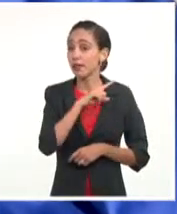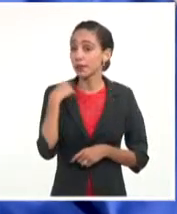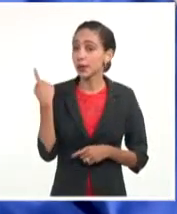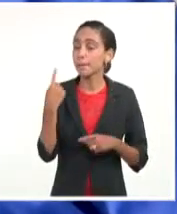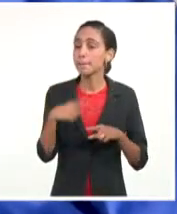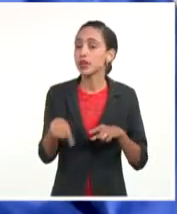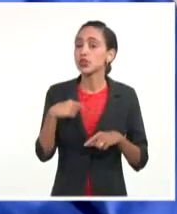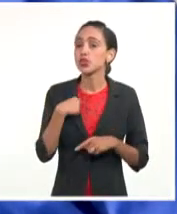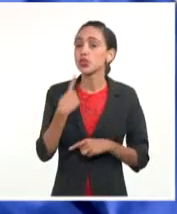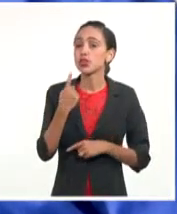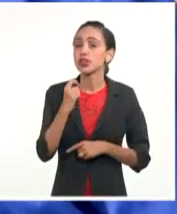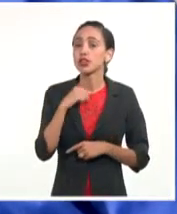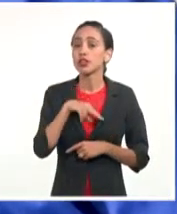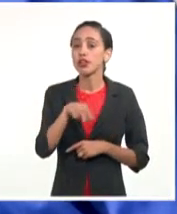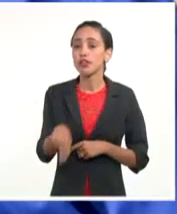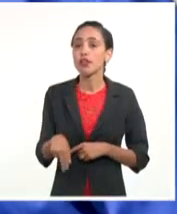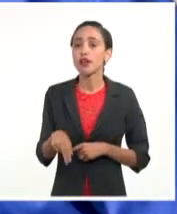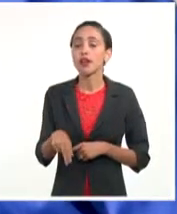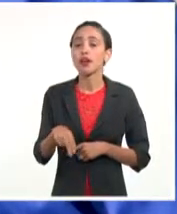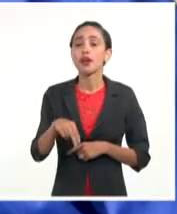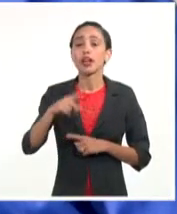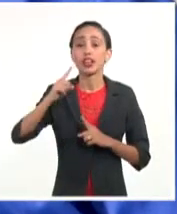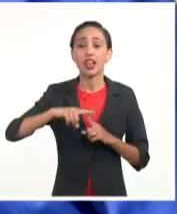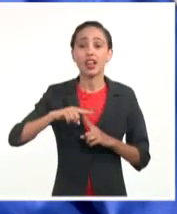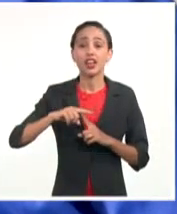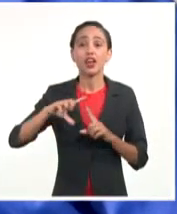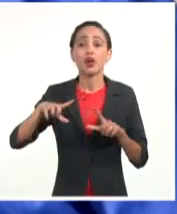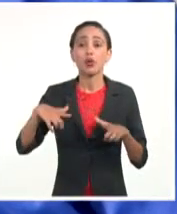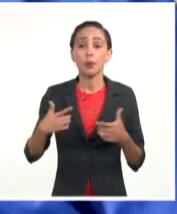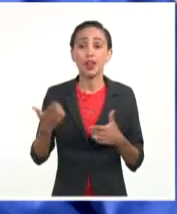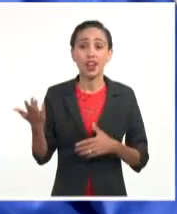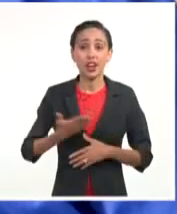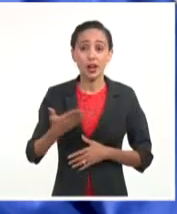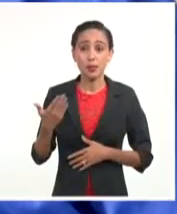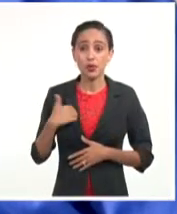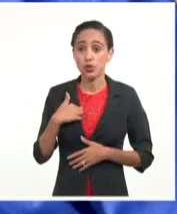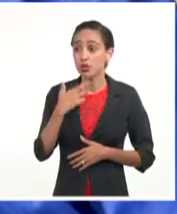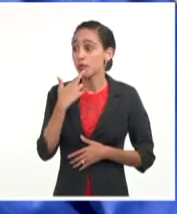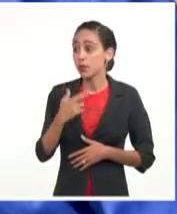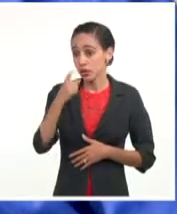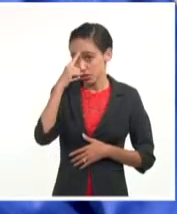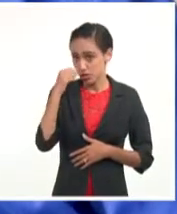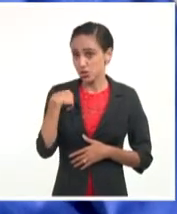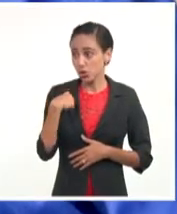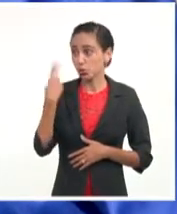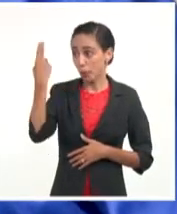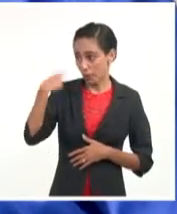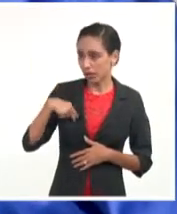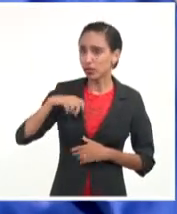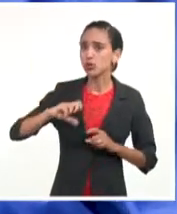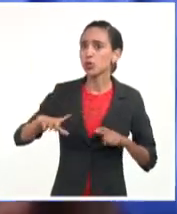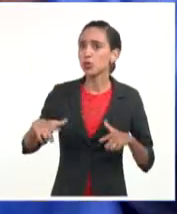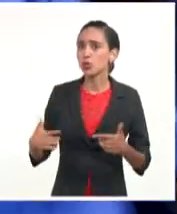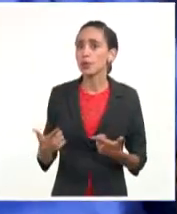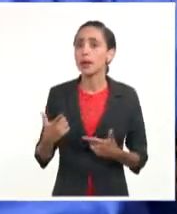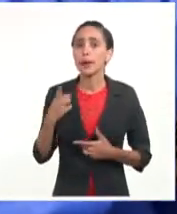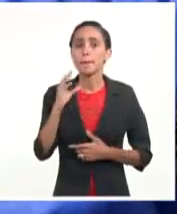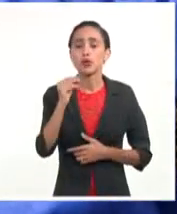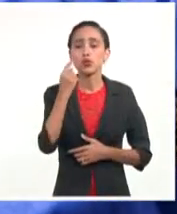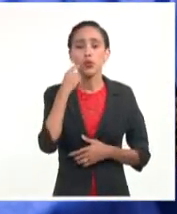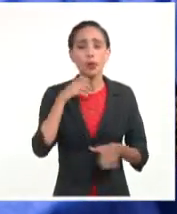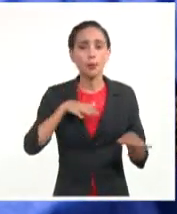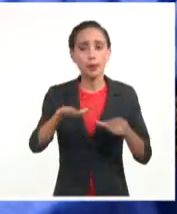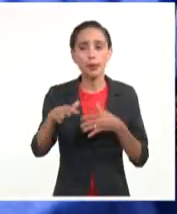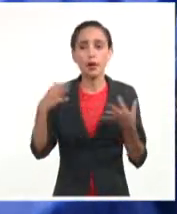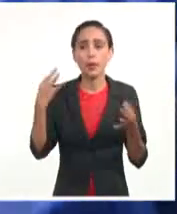yo necesito que bajes a cumplir una misión. Apresuradamente le contesté, comandante, yo voy donde usted me mande. Me dijo, mira, te tengo preparado